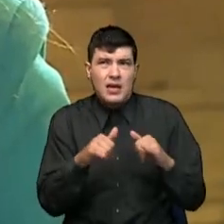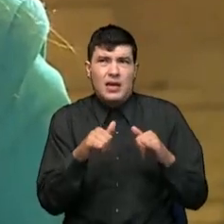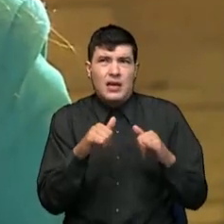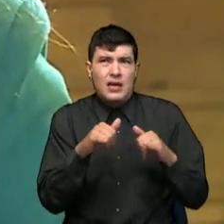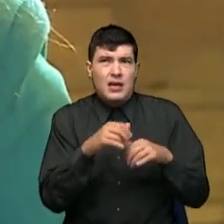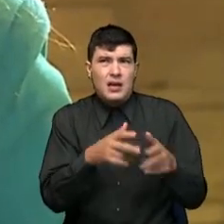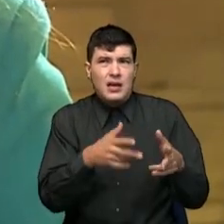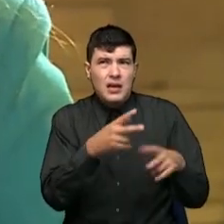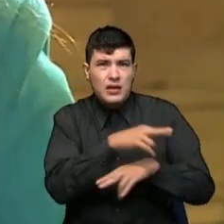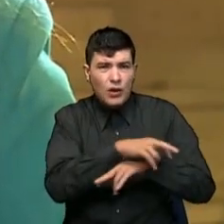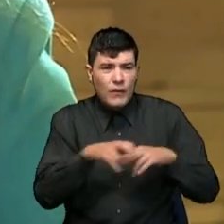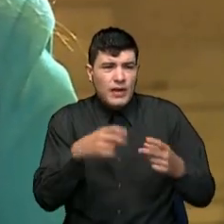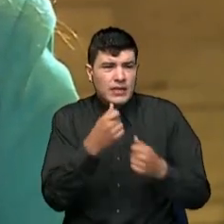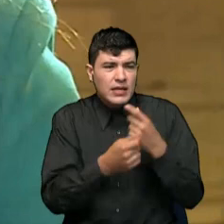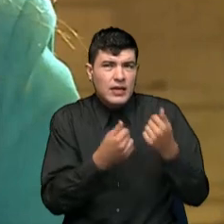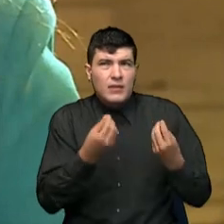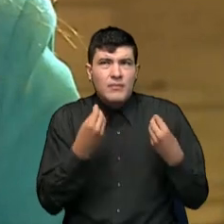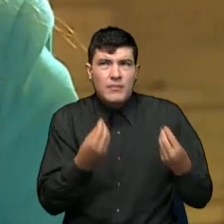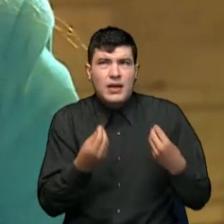necesita?